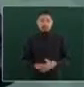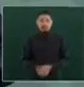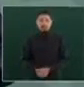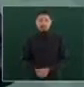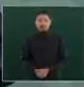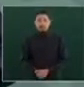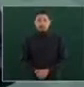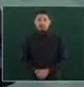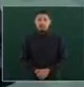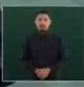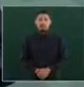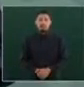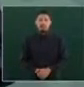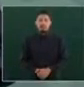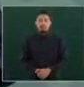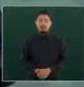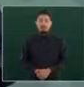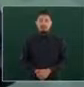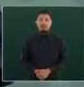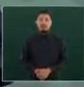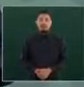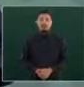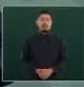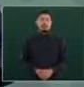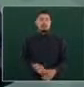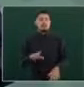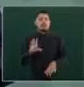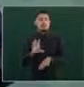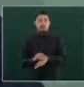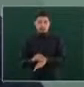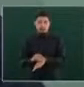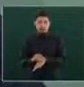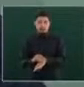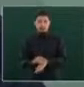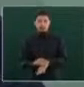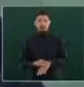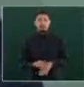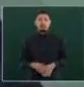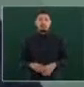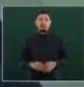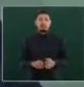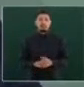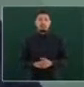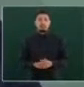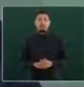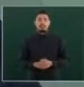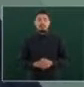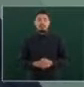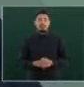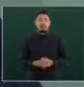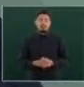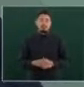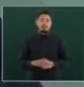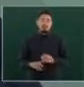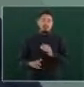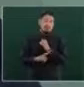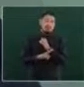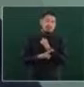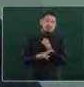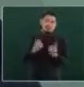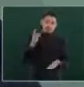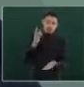este programa que ustedes proponen sobre sustentados sobre todo en el desarrollo en el buen desarrollo de la familia